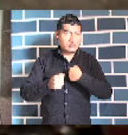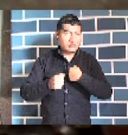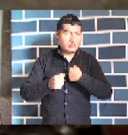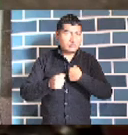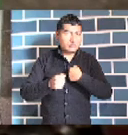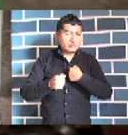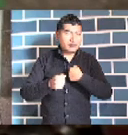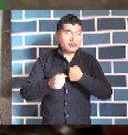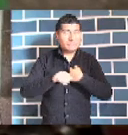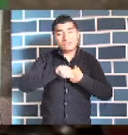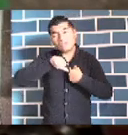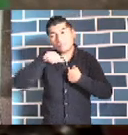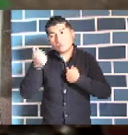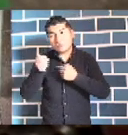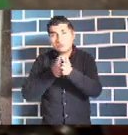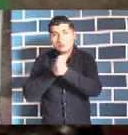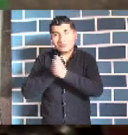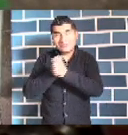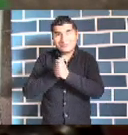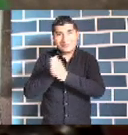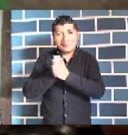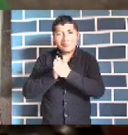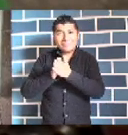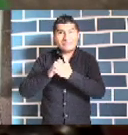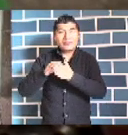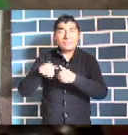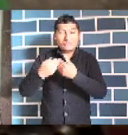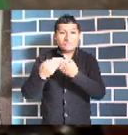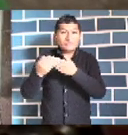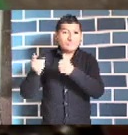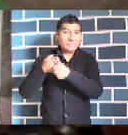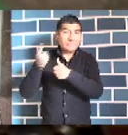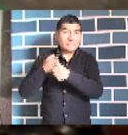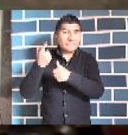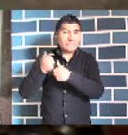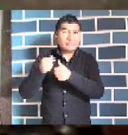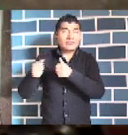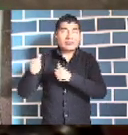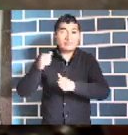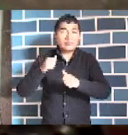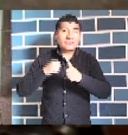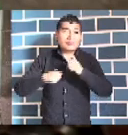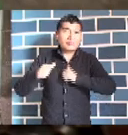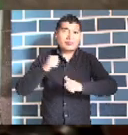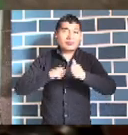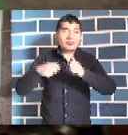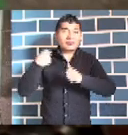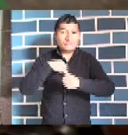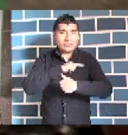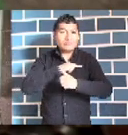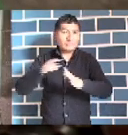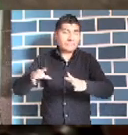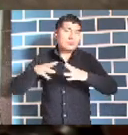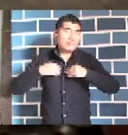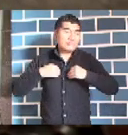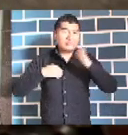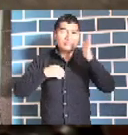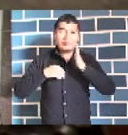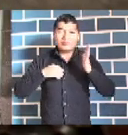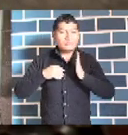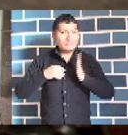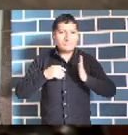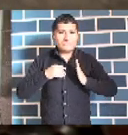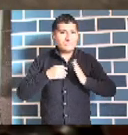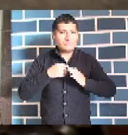y si se pone otros intereses como lo primero las actuaciones que asumiremos nunca van a ser